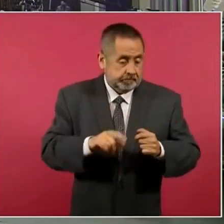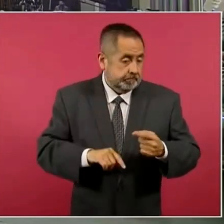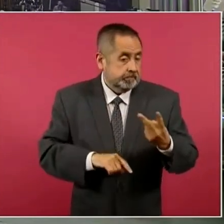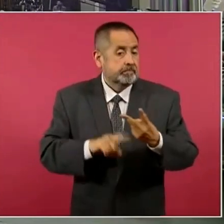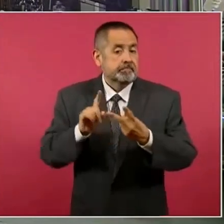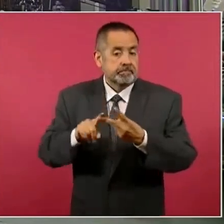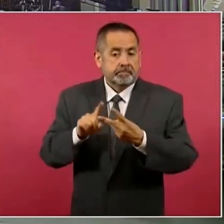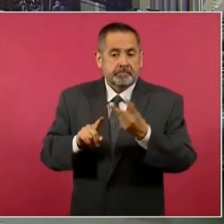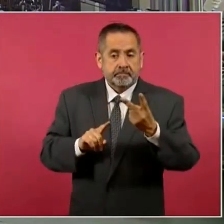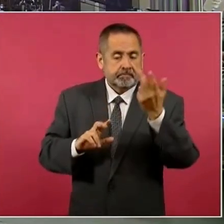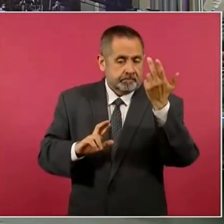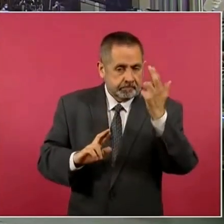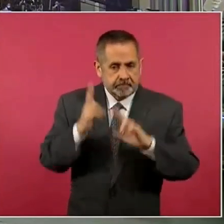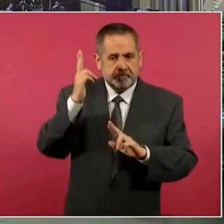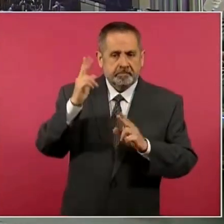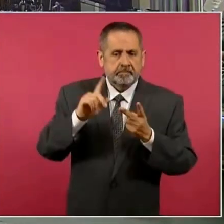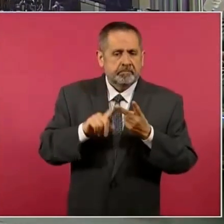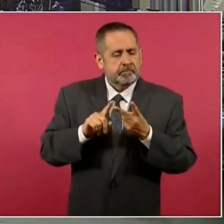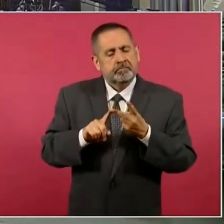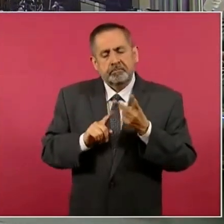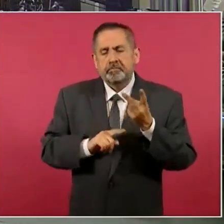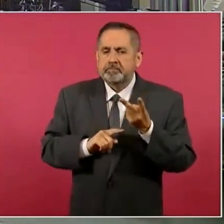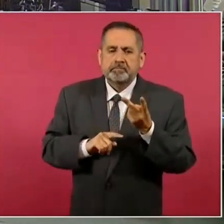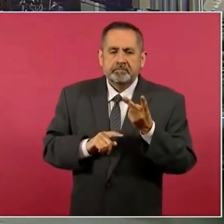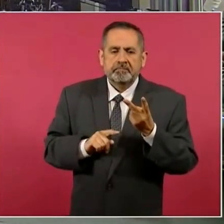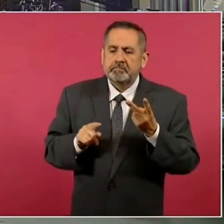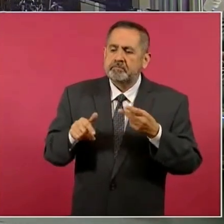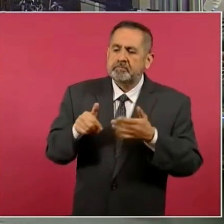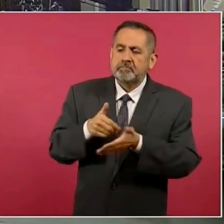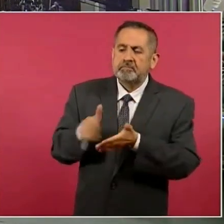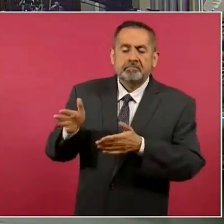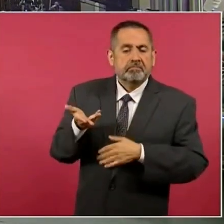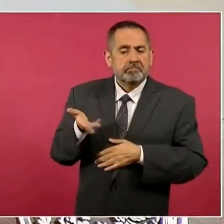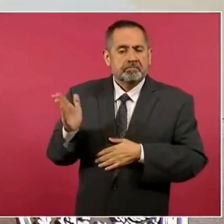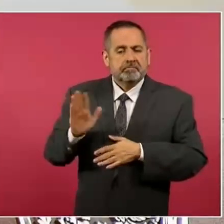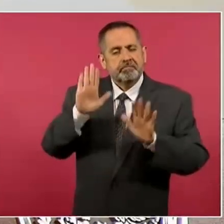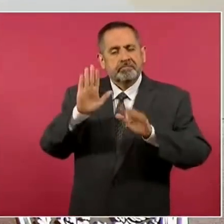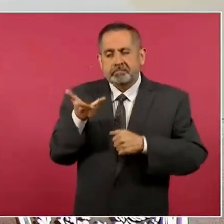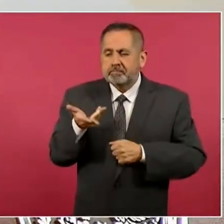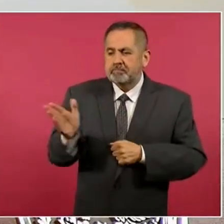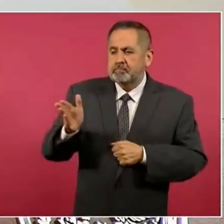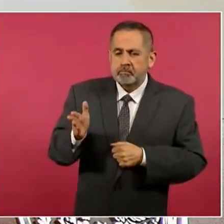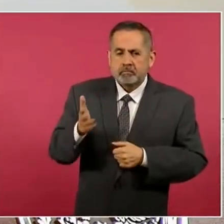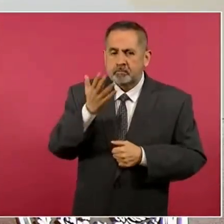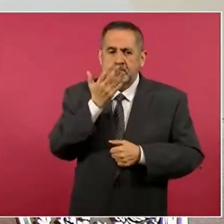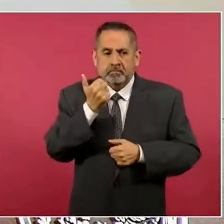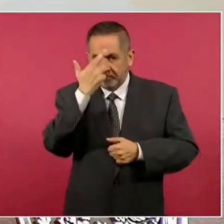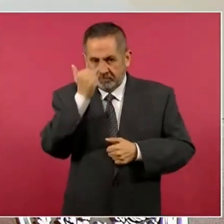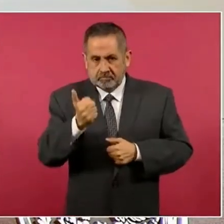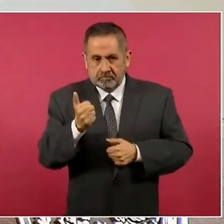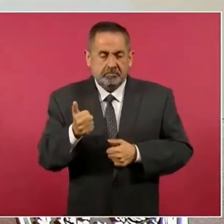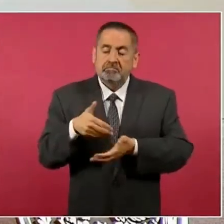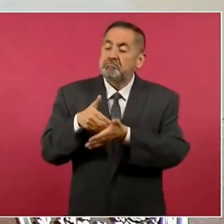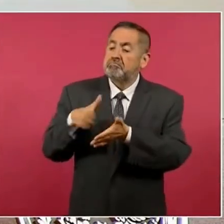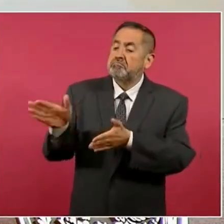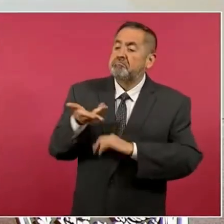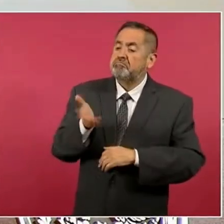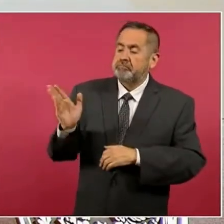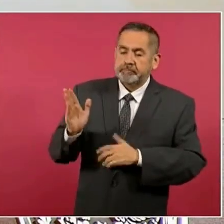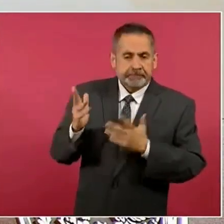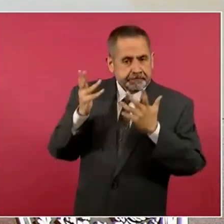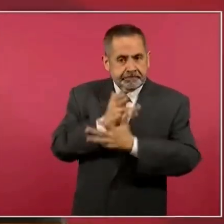de la huelga, que por despidos o por aparentes despidos injustificados y por una